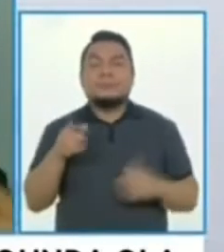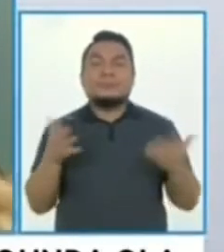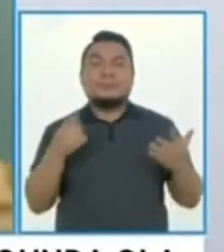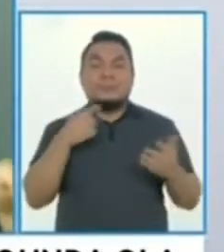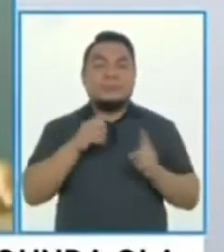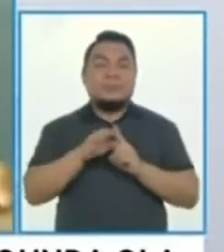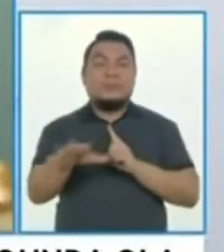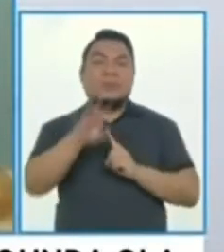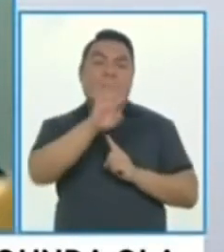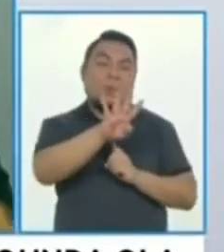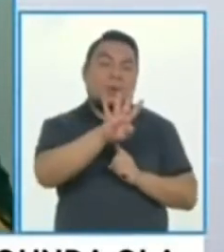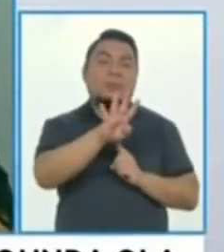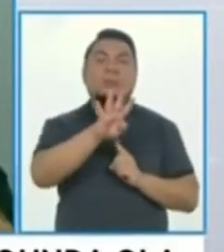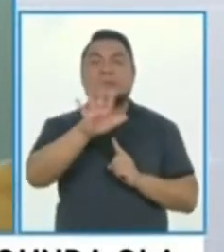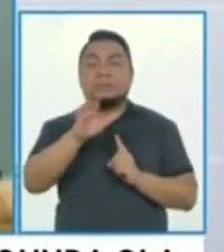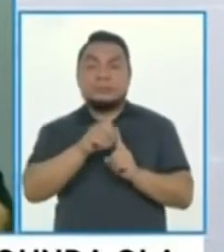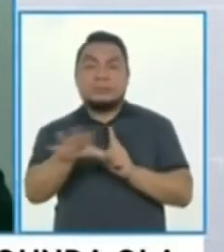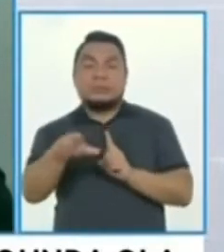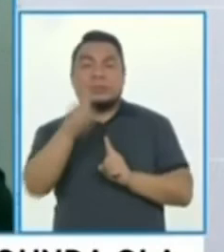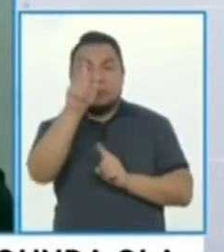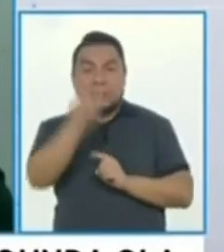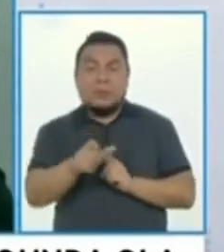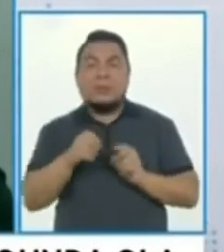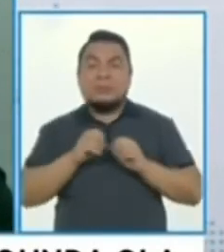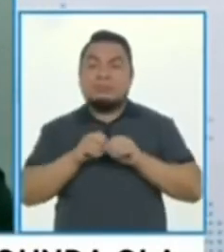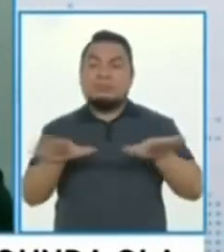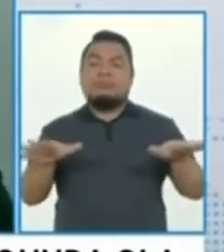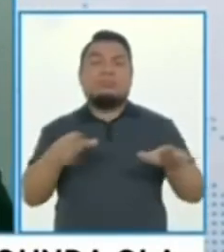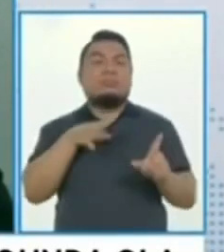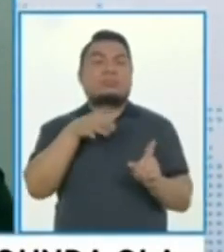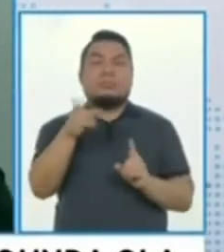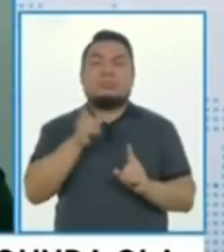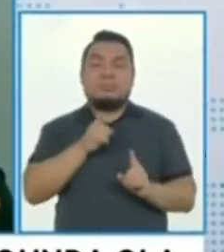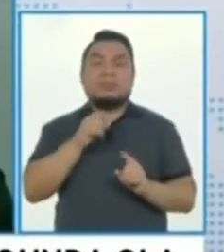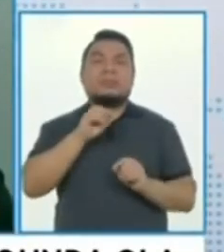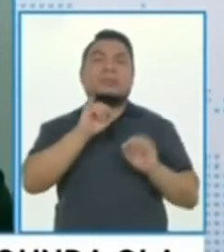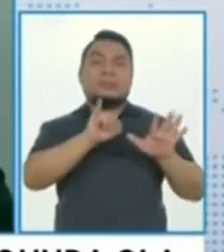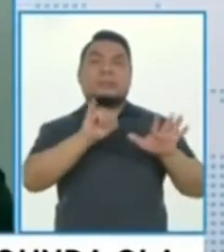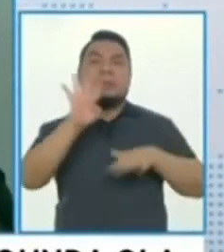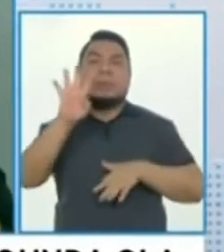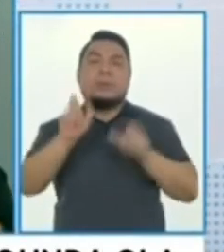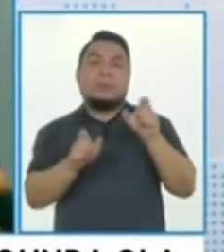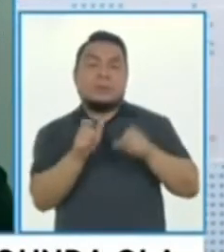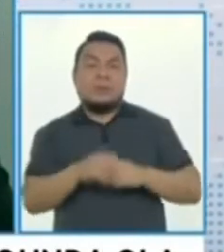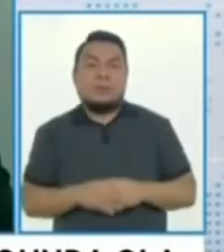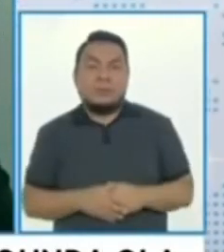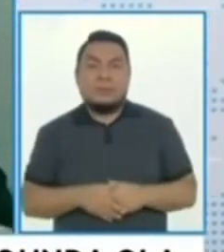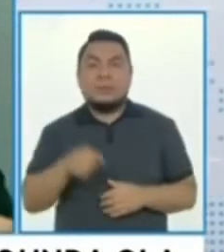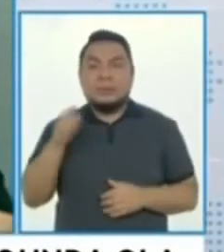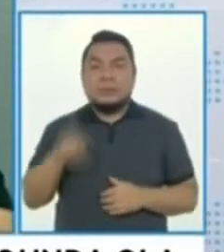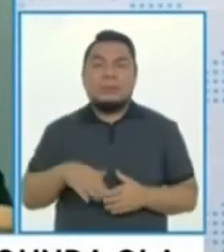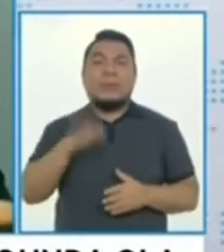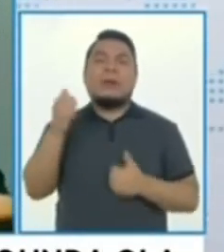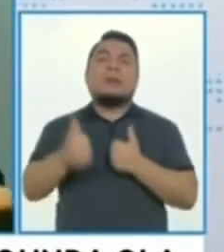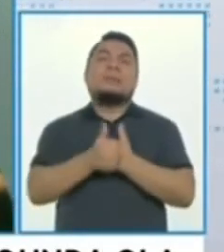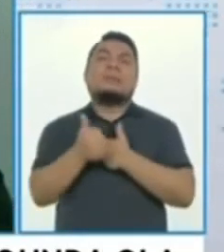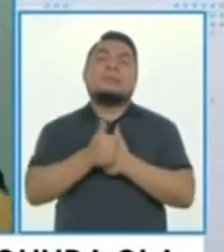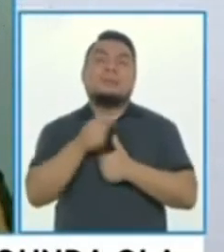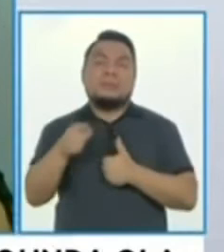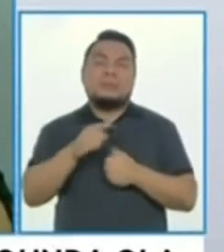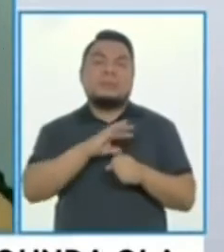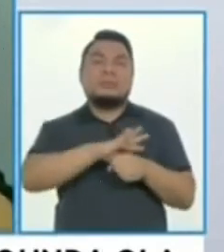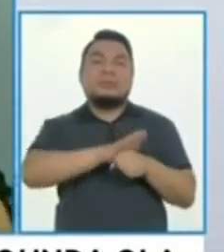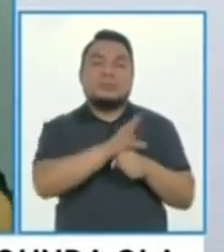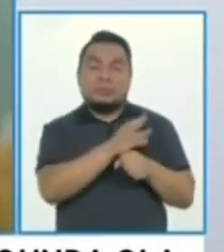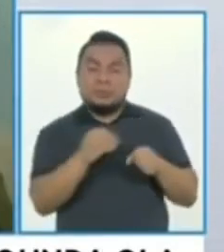de reproducción de 4 ciclos, una persona logre contagiar hasta 64 personas, ¿no? Entonces, ese es el mayor riesgo con respecto a la nueva variante,